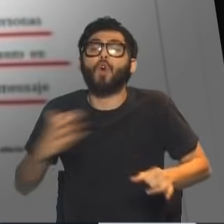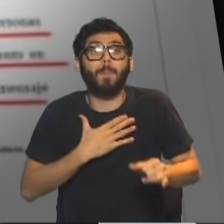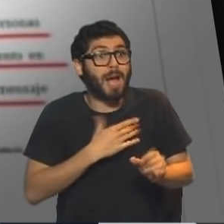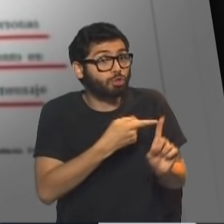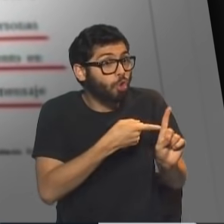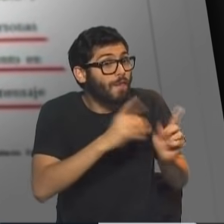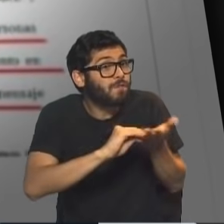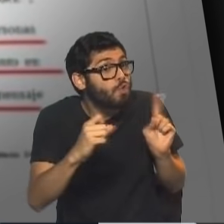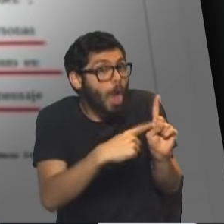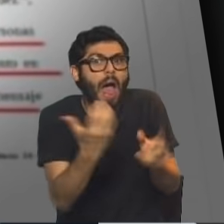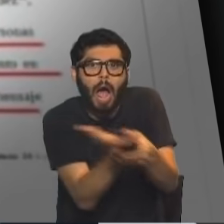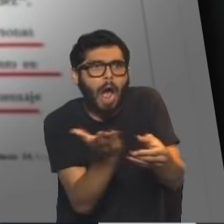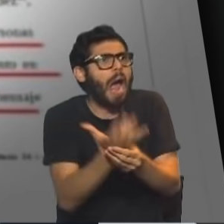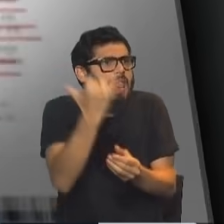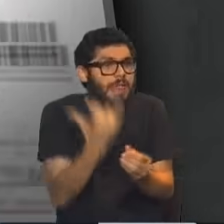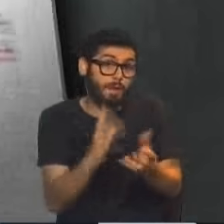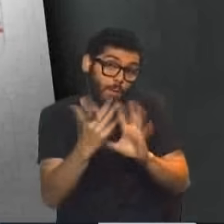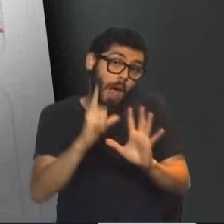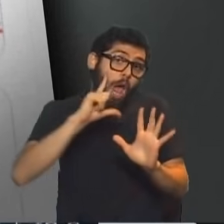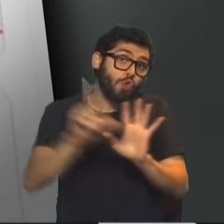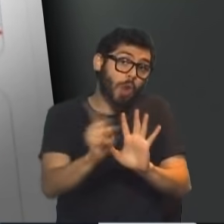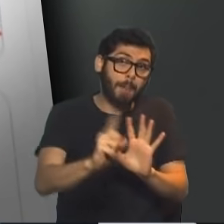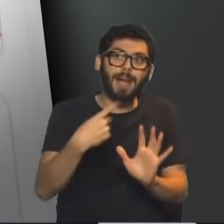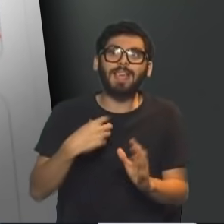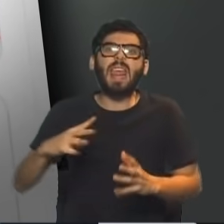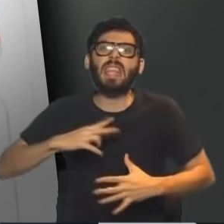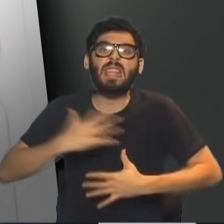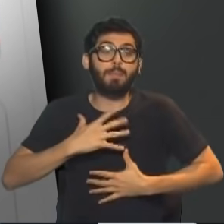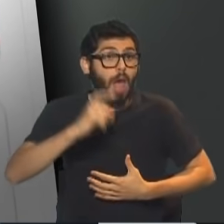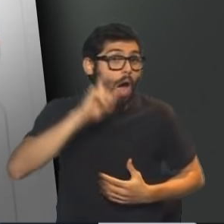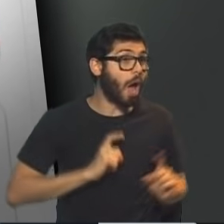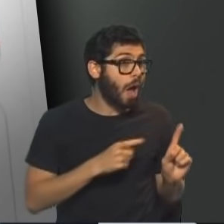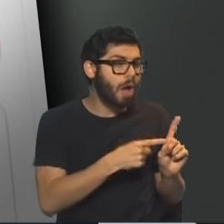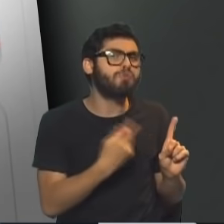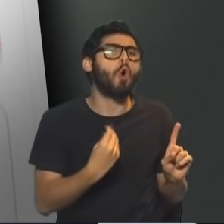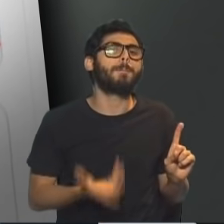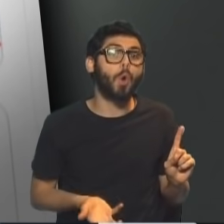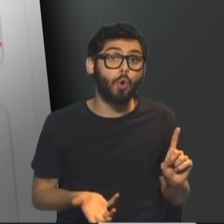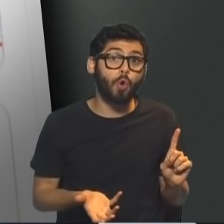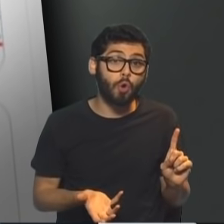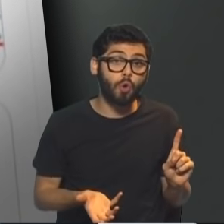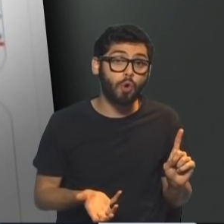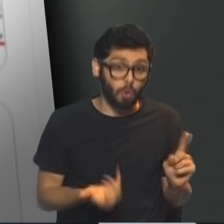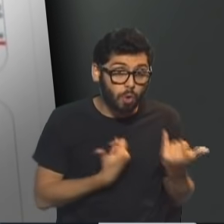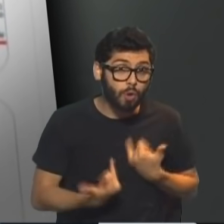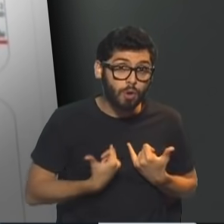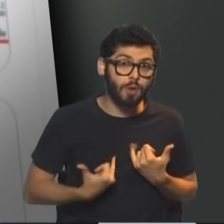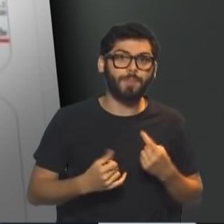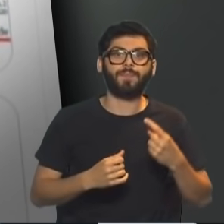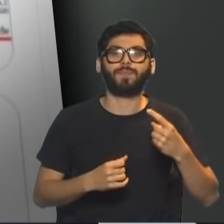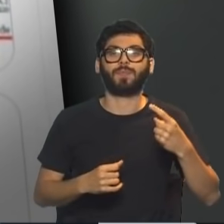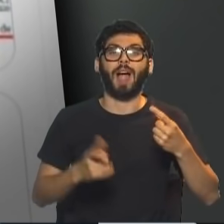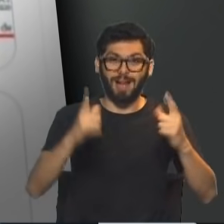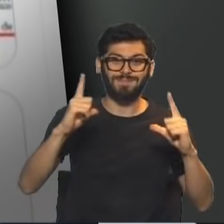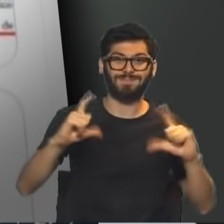vulnerando nuestra seguridad e intimidad? Primer tuit de Graciana. Sigue Graciana Peñafort con su reporte. Ahí